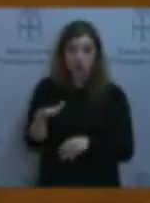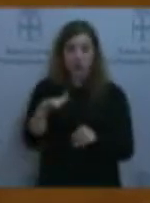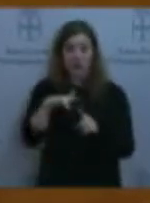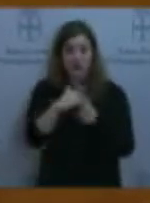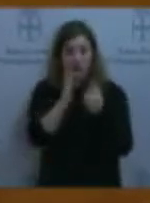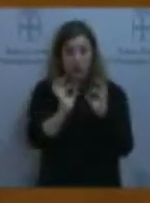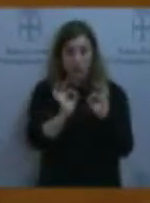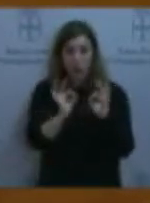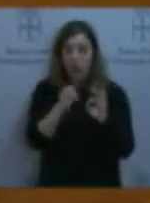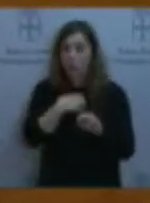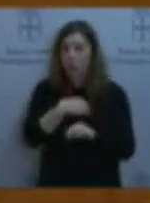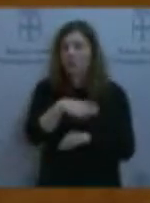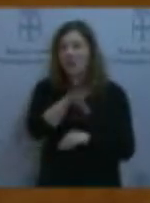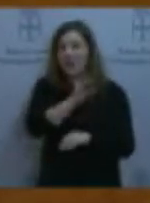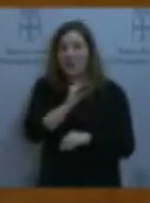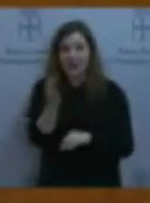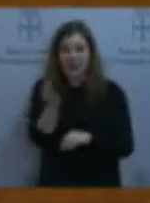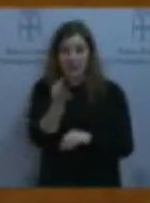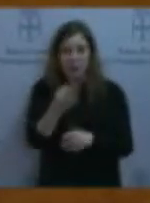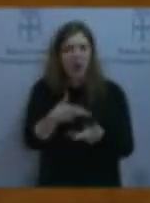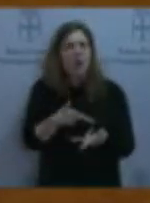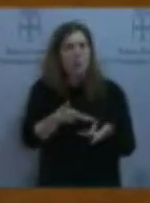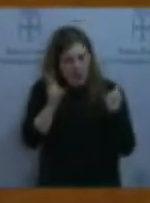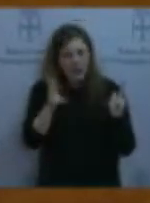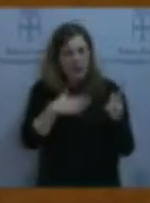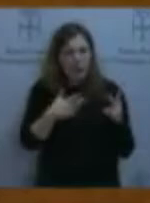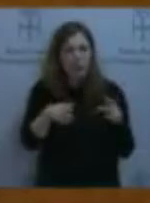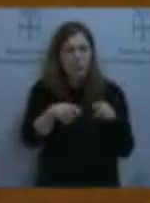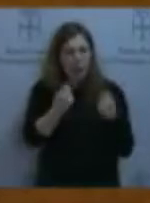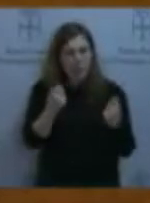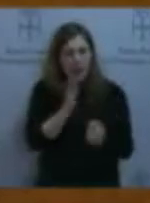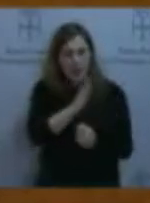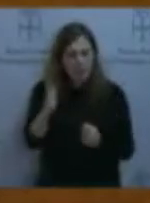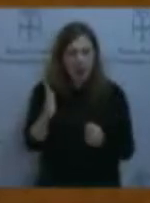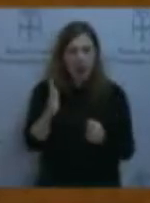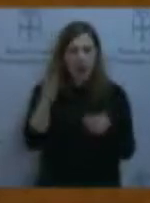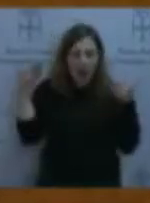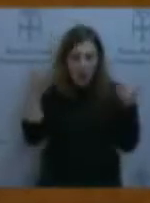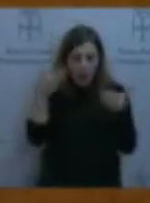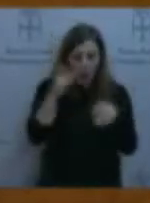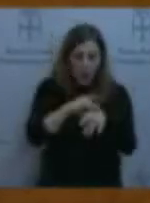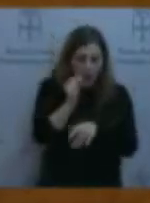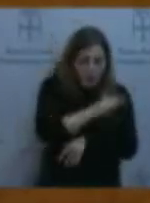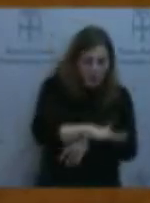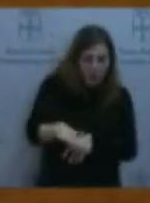se deteriore los servicios de atención pediátrica en la zona rural cuando son